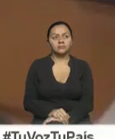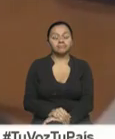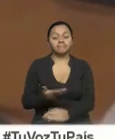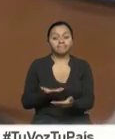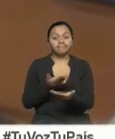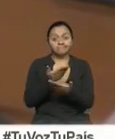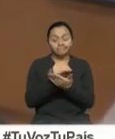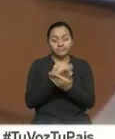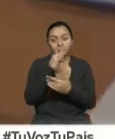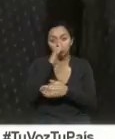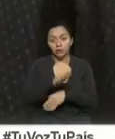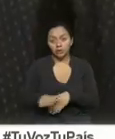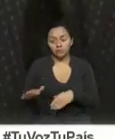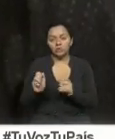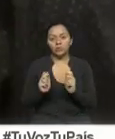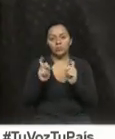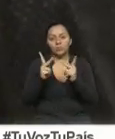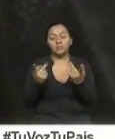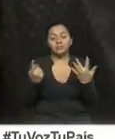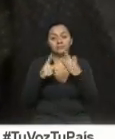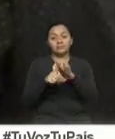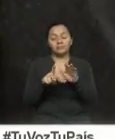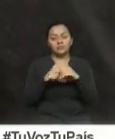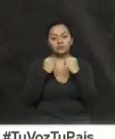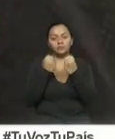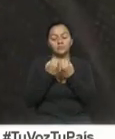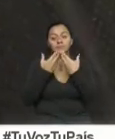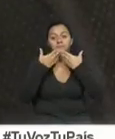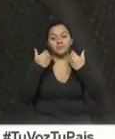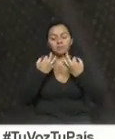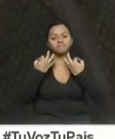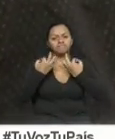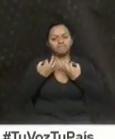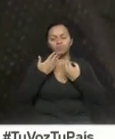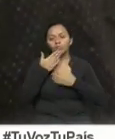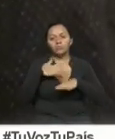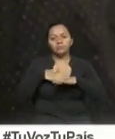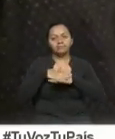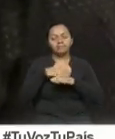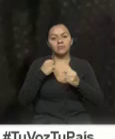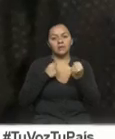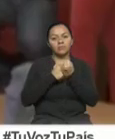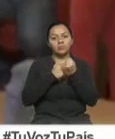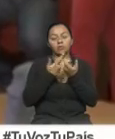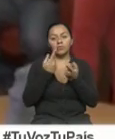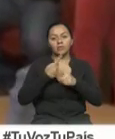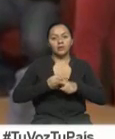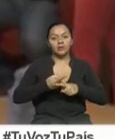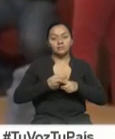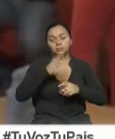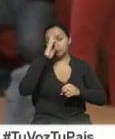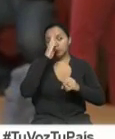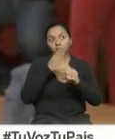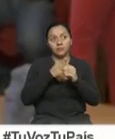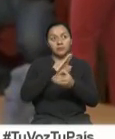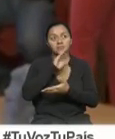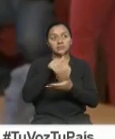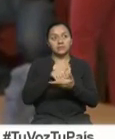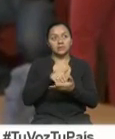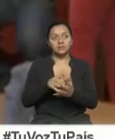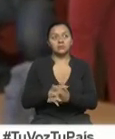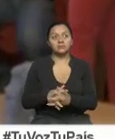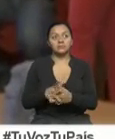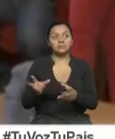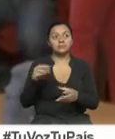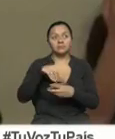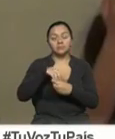Proporcionar a estos niños oportunidades de integración social y mejorar la efectividad de las redes de apoyo existentes en Grecia es el objetivo del Centro Irida, que acoge